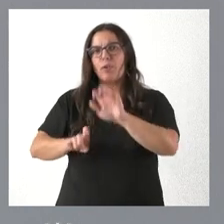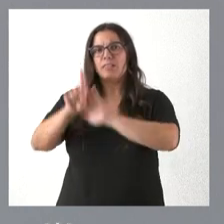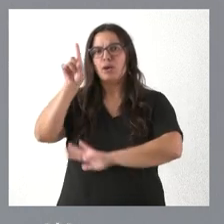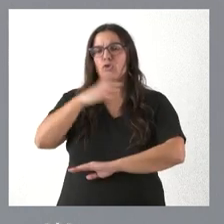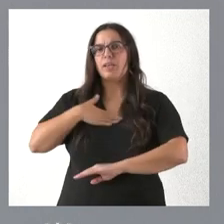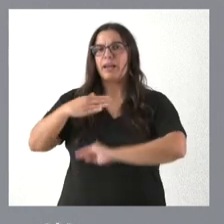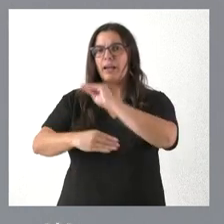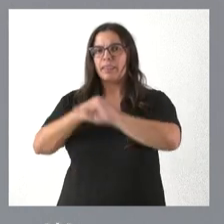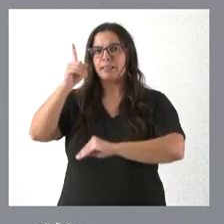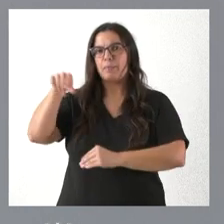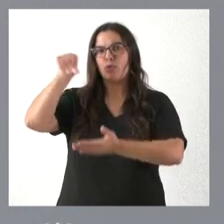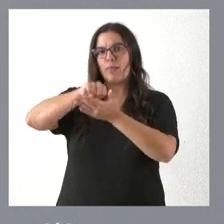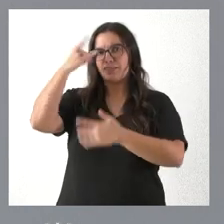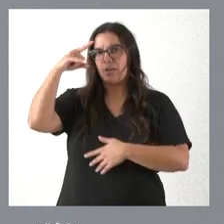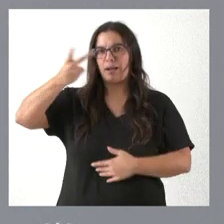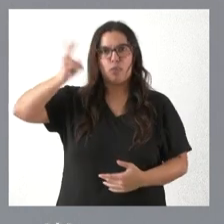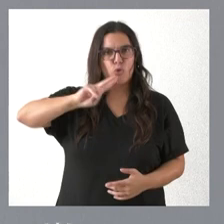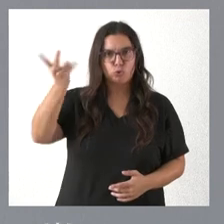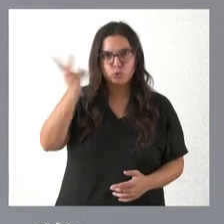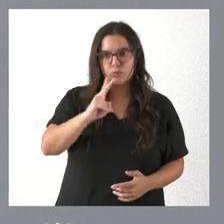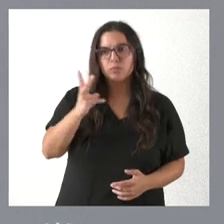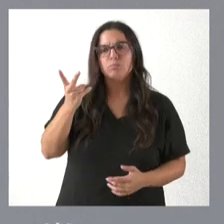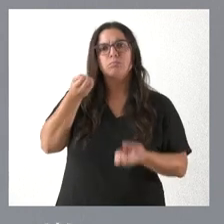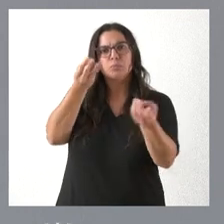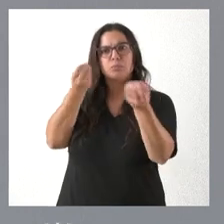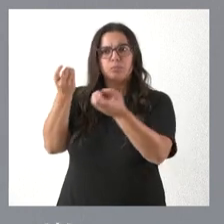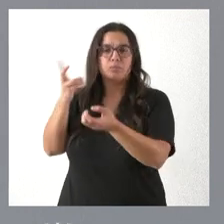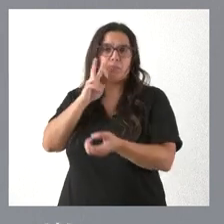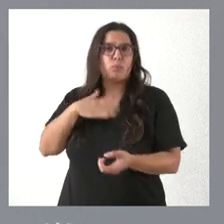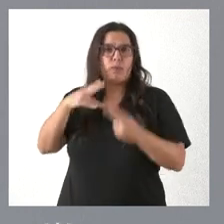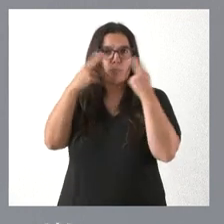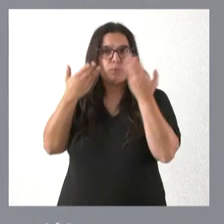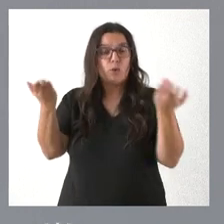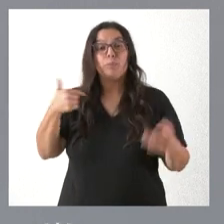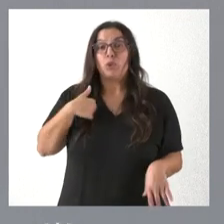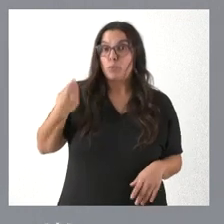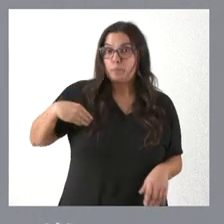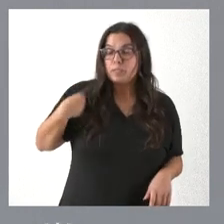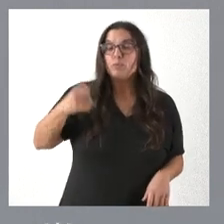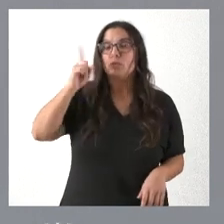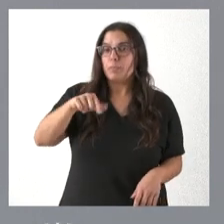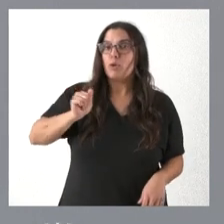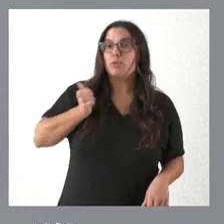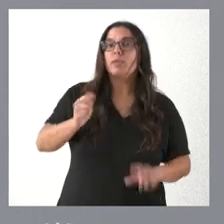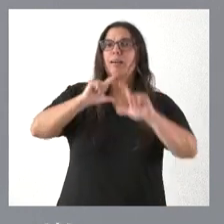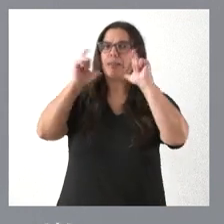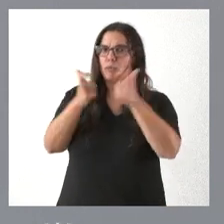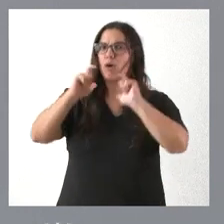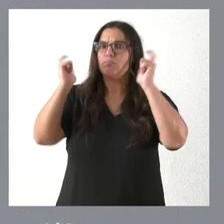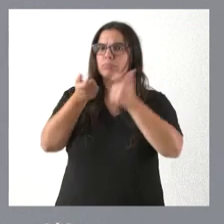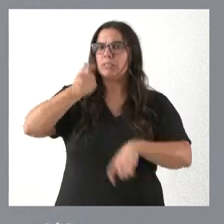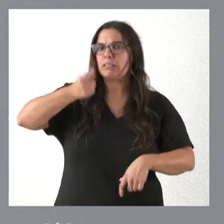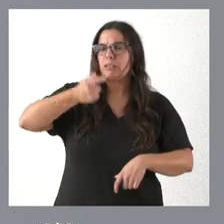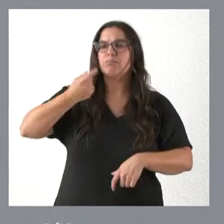que pretenden realizar en las ciudades Salamanca son notas que están a su disposición yo mismo no he tenido la ocasión de reunirme en varias ocasiones